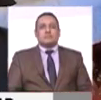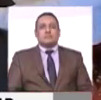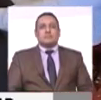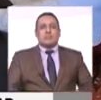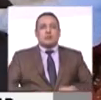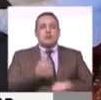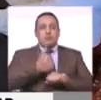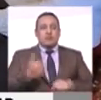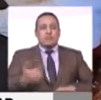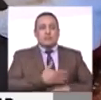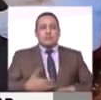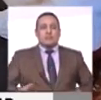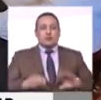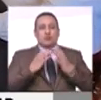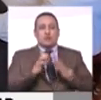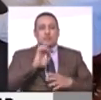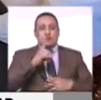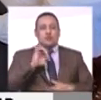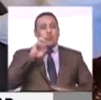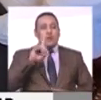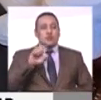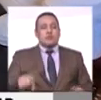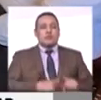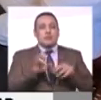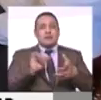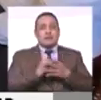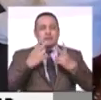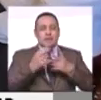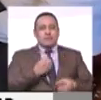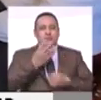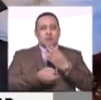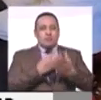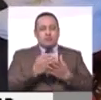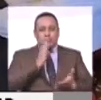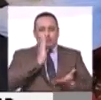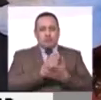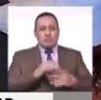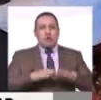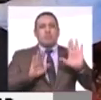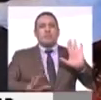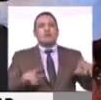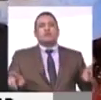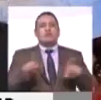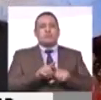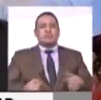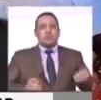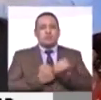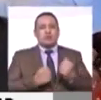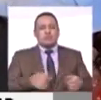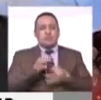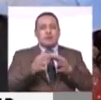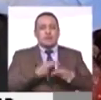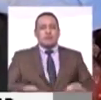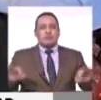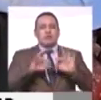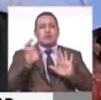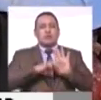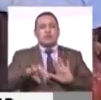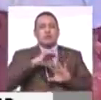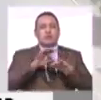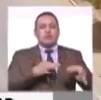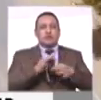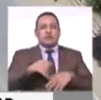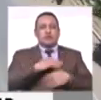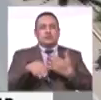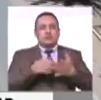El titular del Parlamento, Eduardo Salguana Cavides, expresó su firme compromiso de apoyar importantes proyectos de